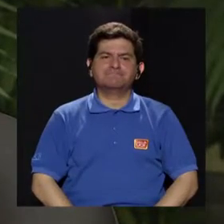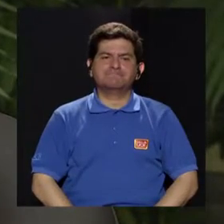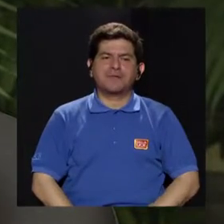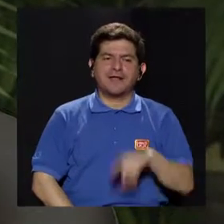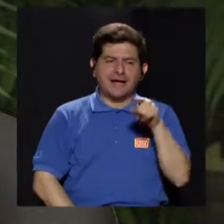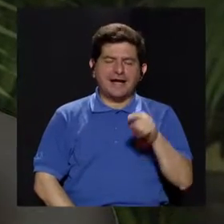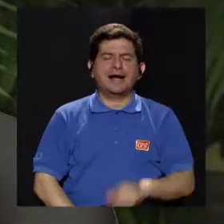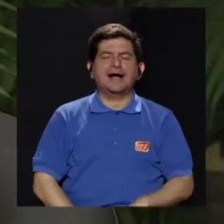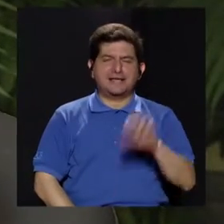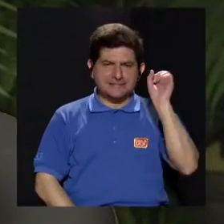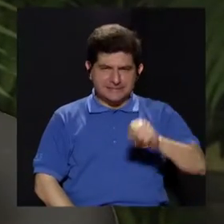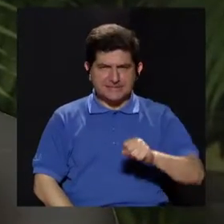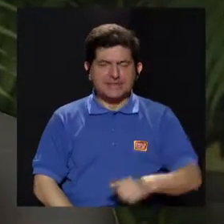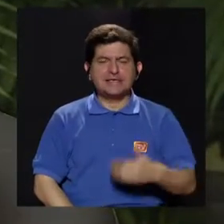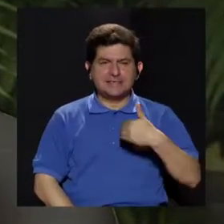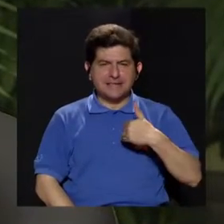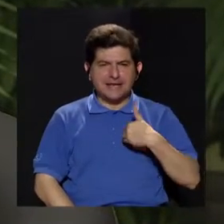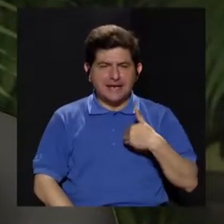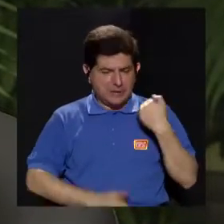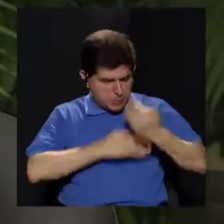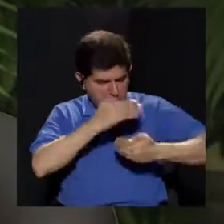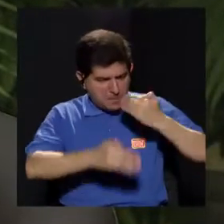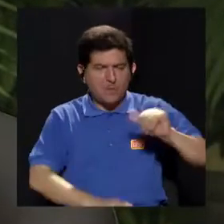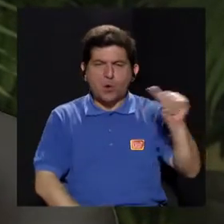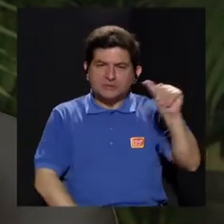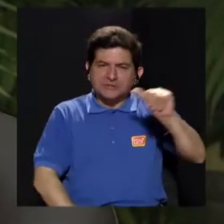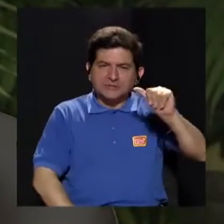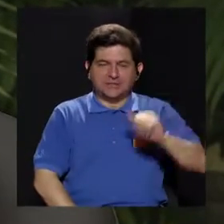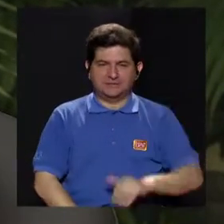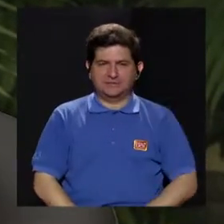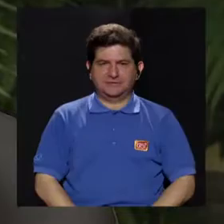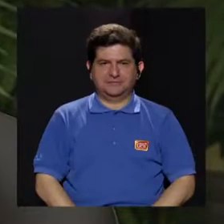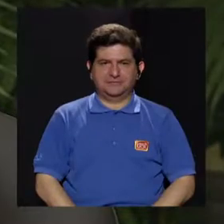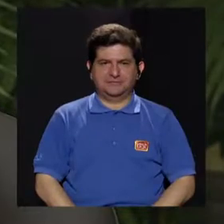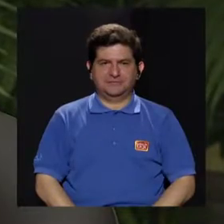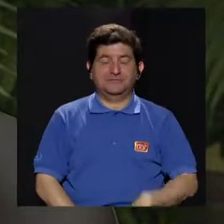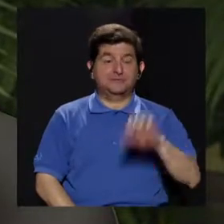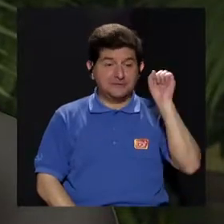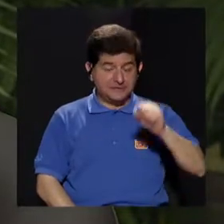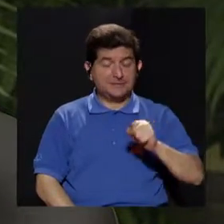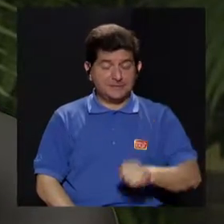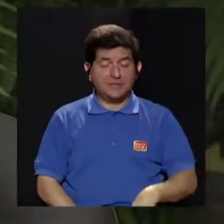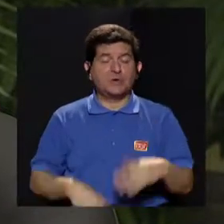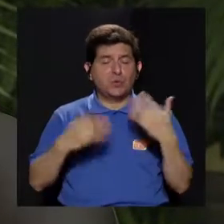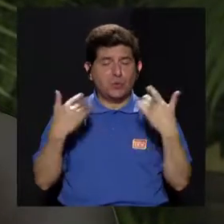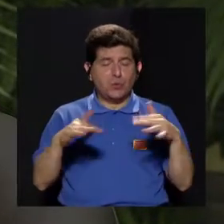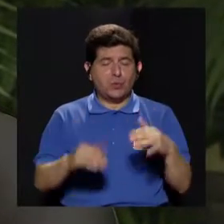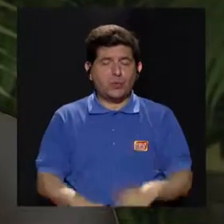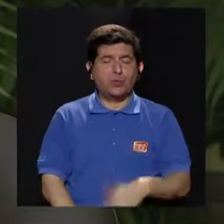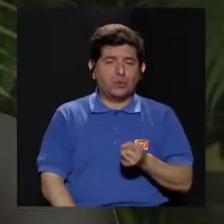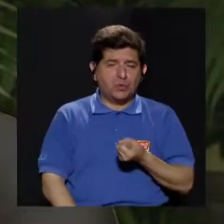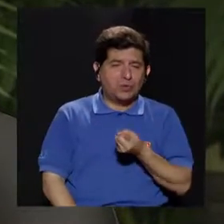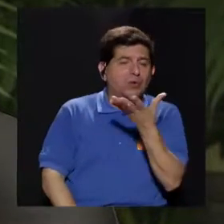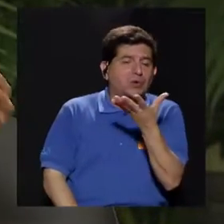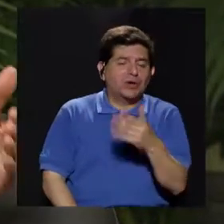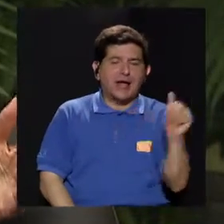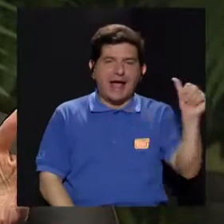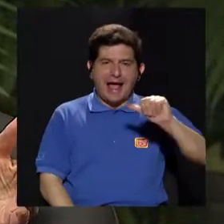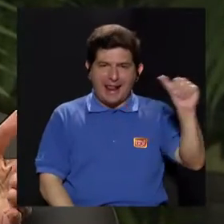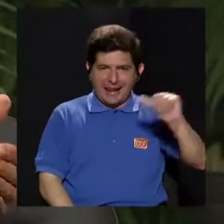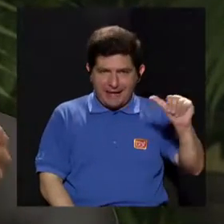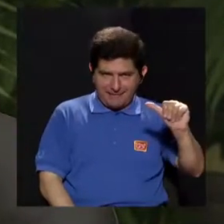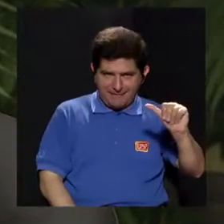hay una marcha alérgica. Entonces, hay más manifestaciones de